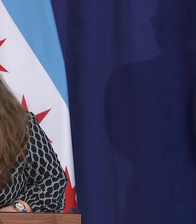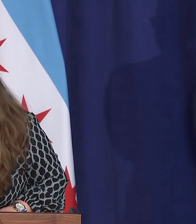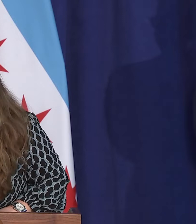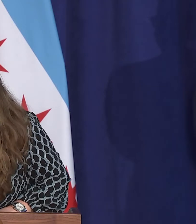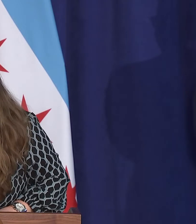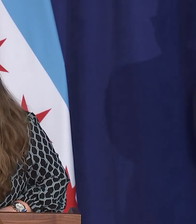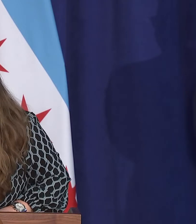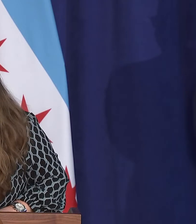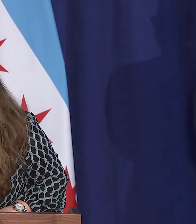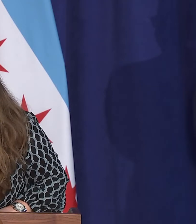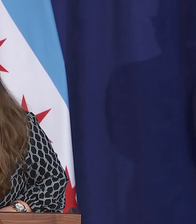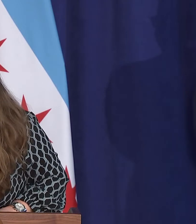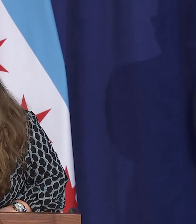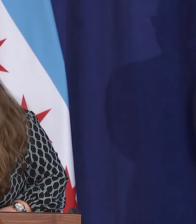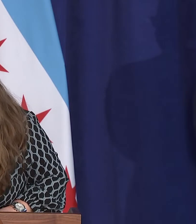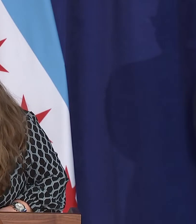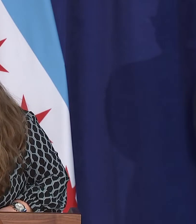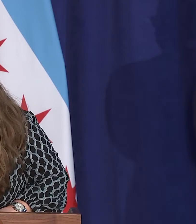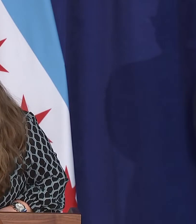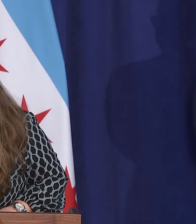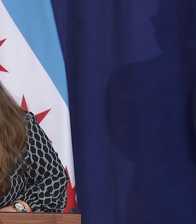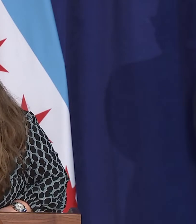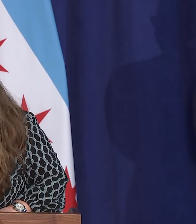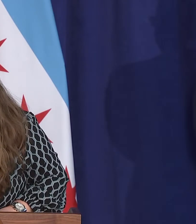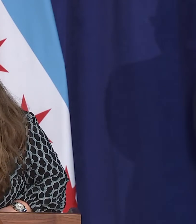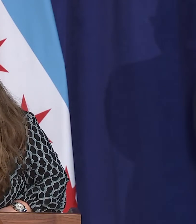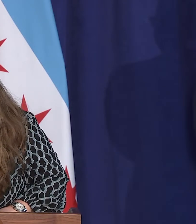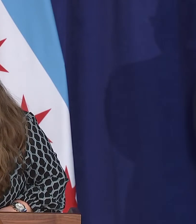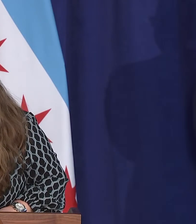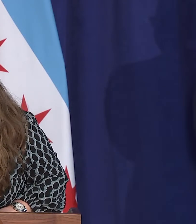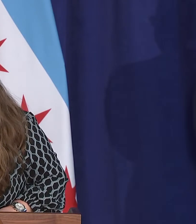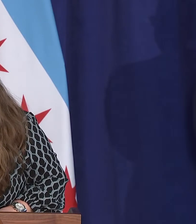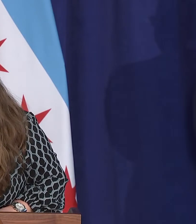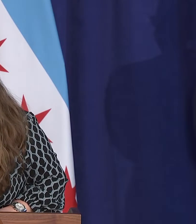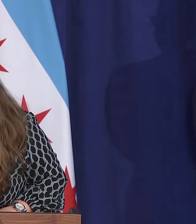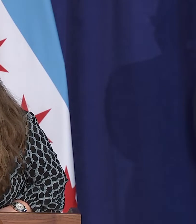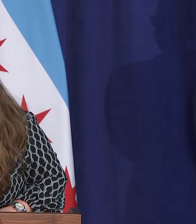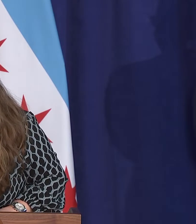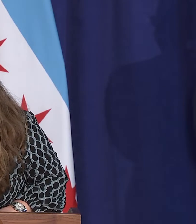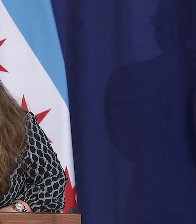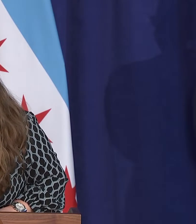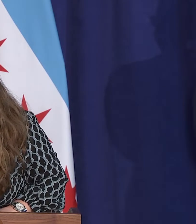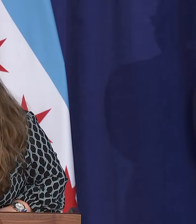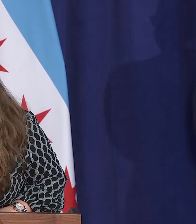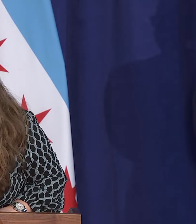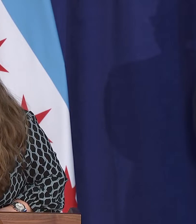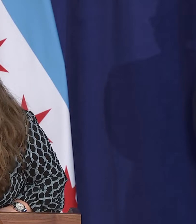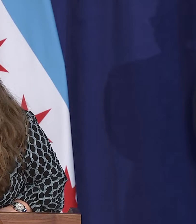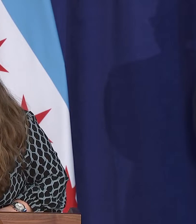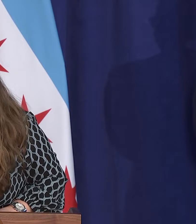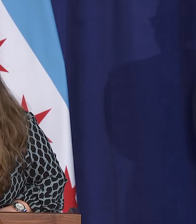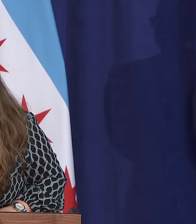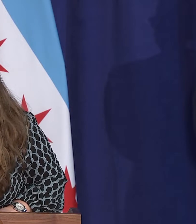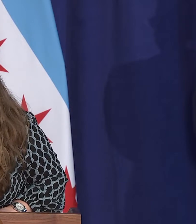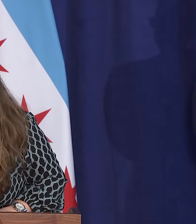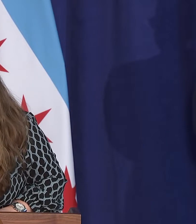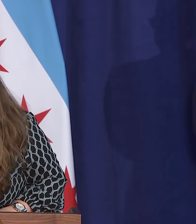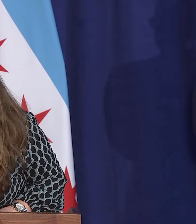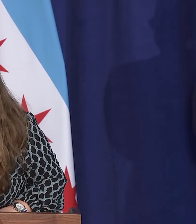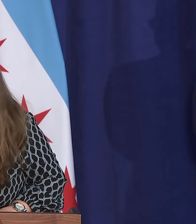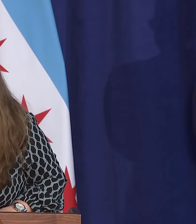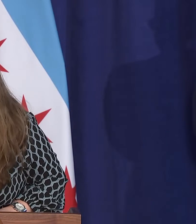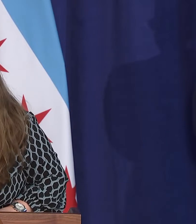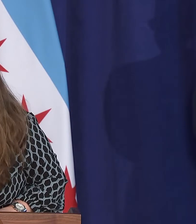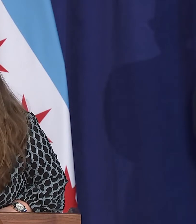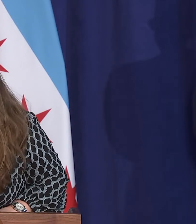fácil enfocarse en todo lo negativo, en todo lo que hemos perdido durante el año pasado. Sin embargo, estos aniversarios también nos brindan